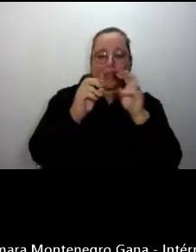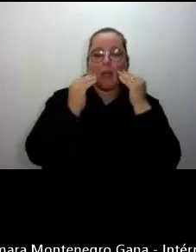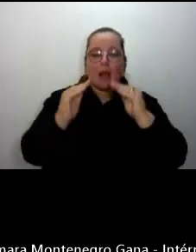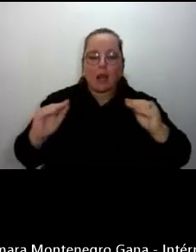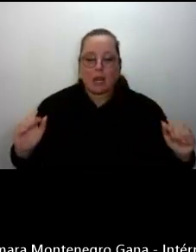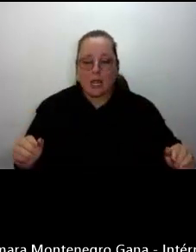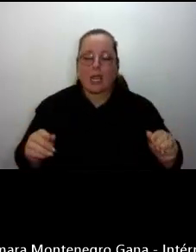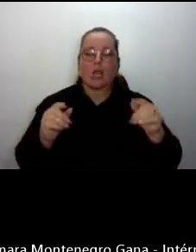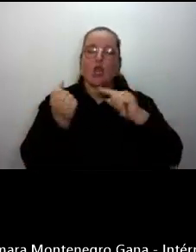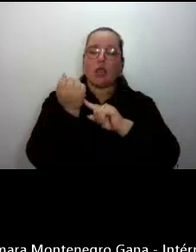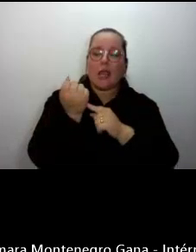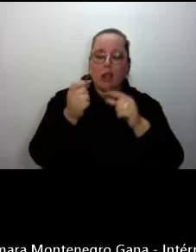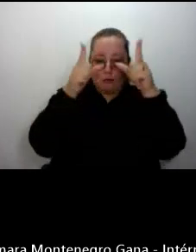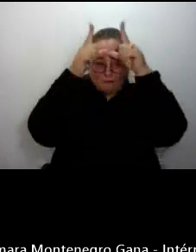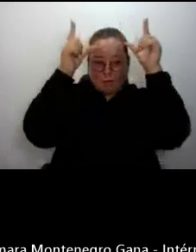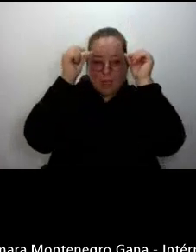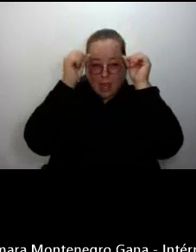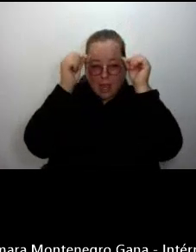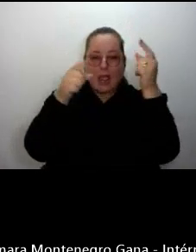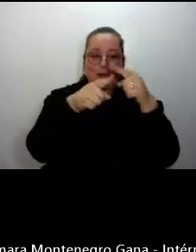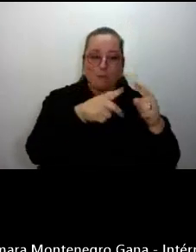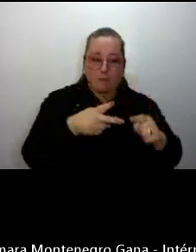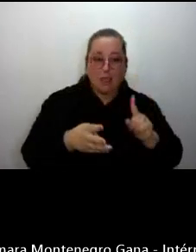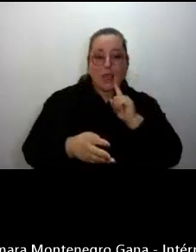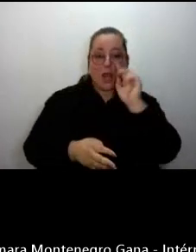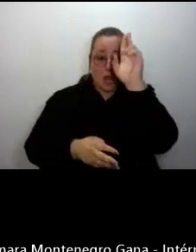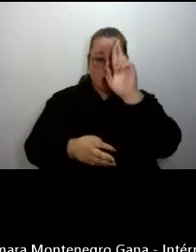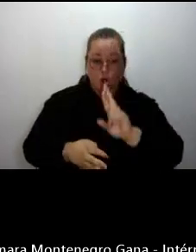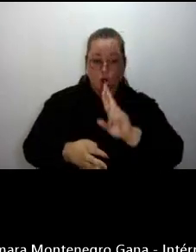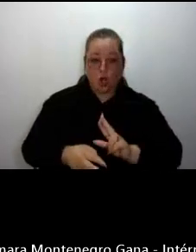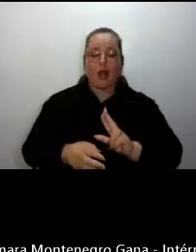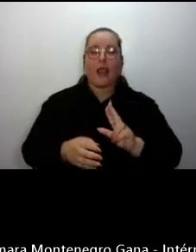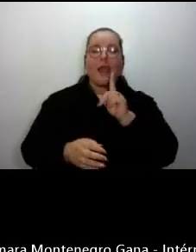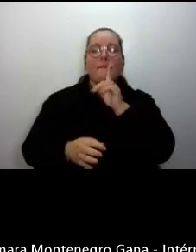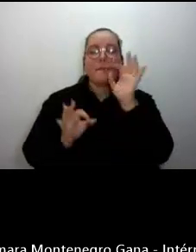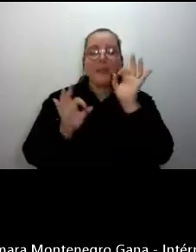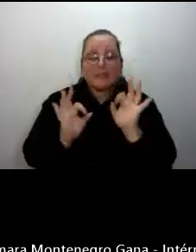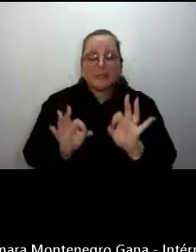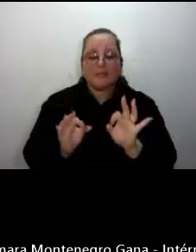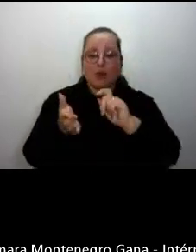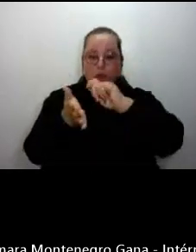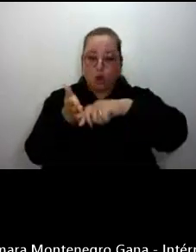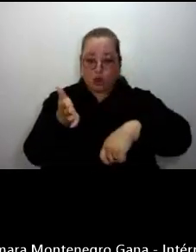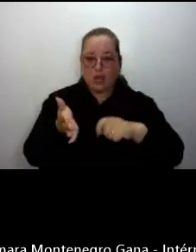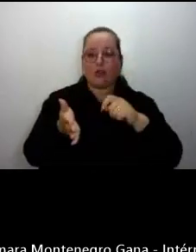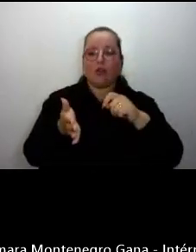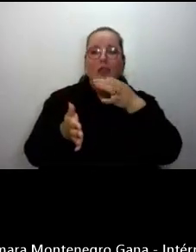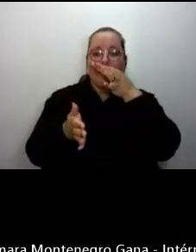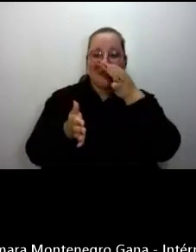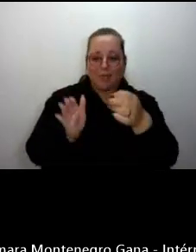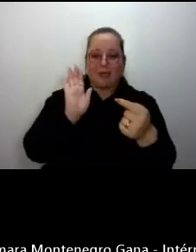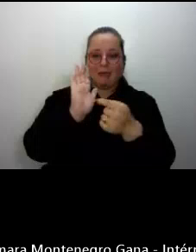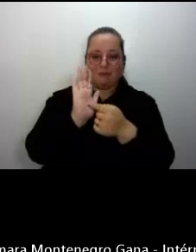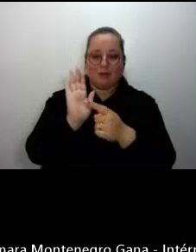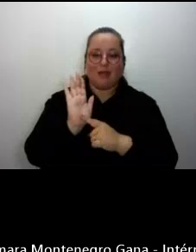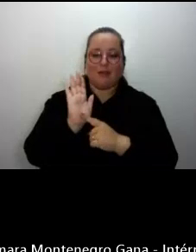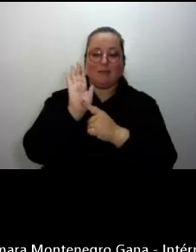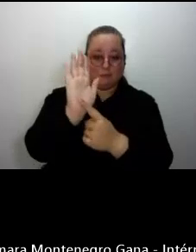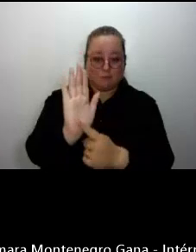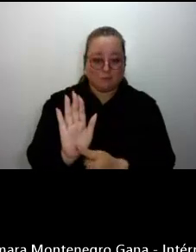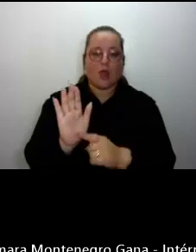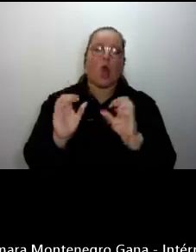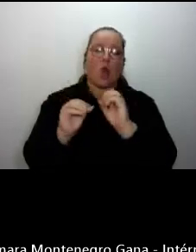enfermería, ¿cierto?, etcétera, que cumplan roles y funciones específicos en sus contratos, ¿cierto?, que estén declarados en sus contratos o en sus anexos